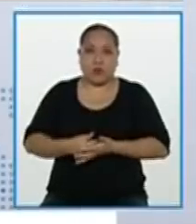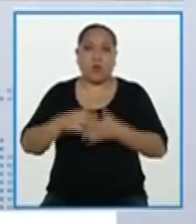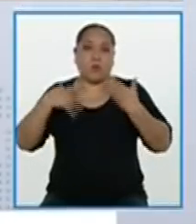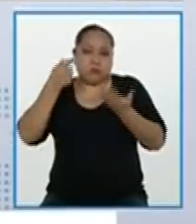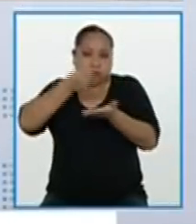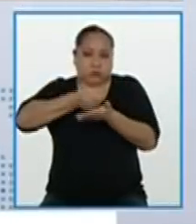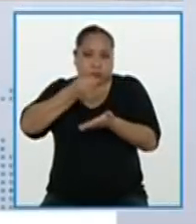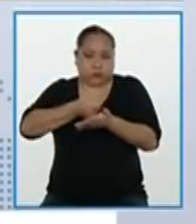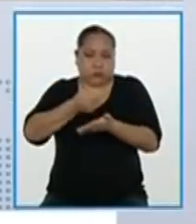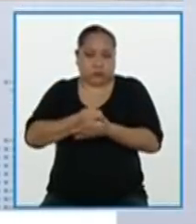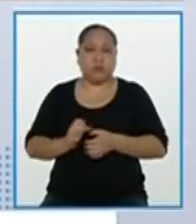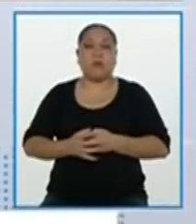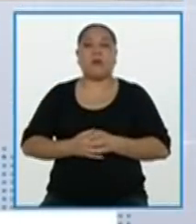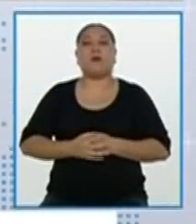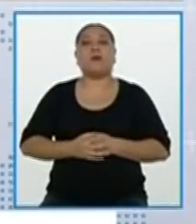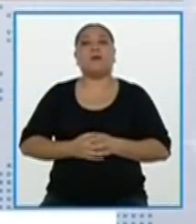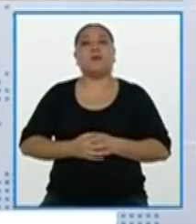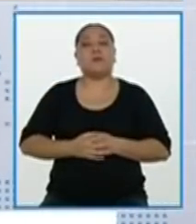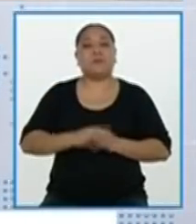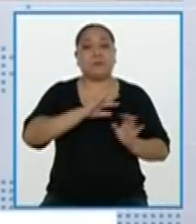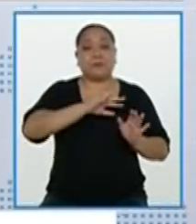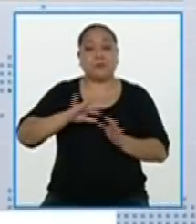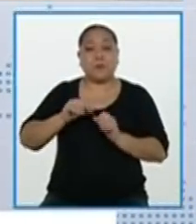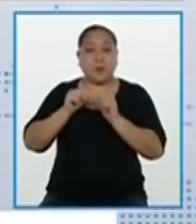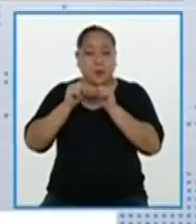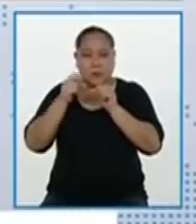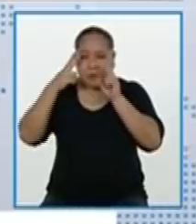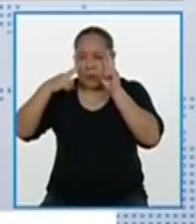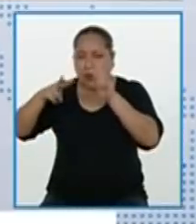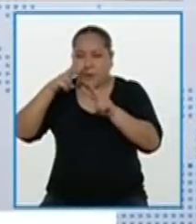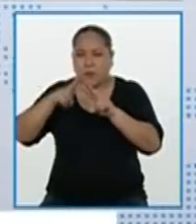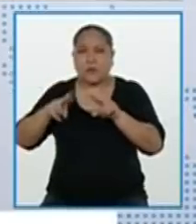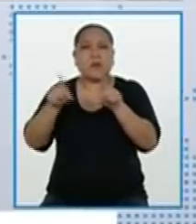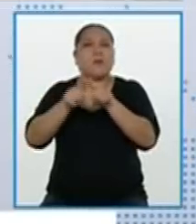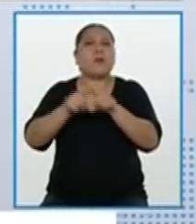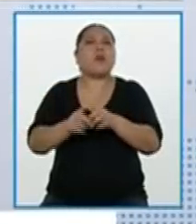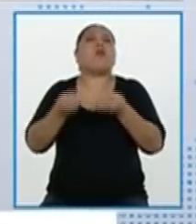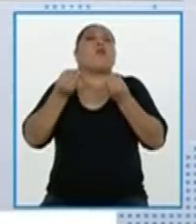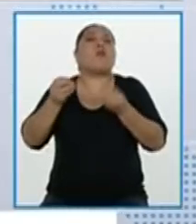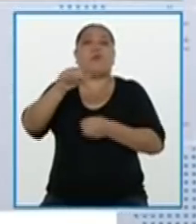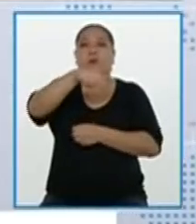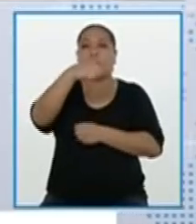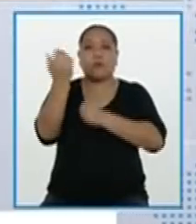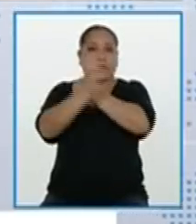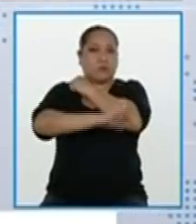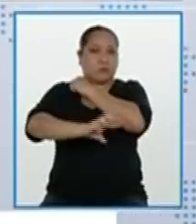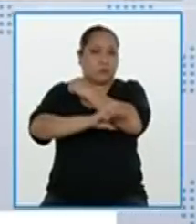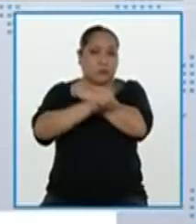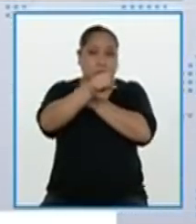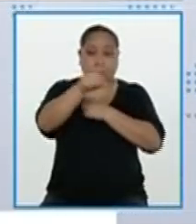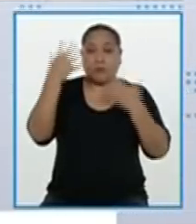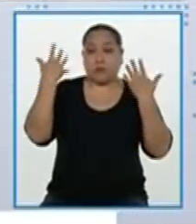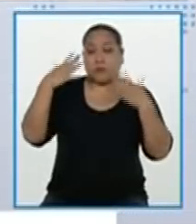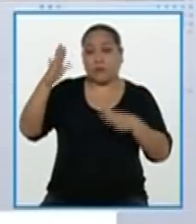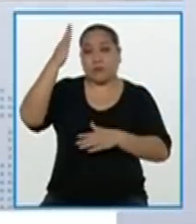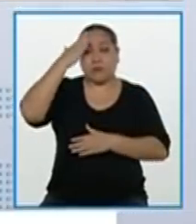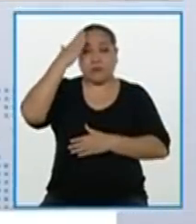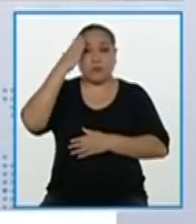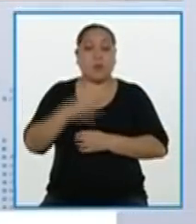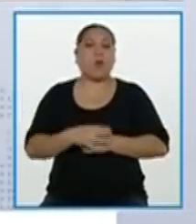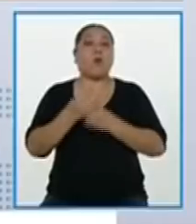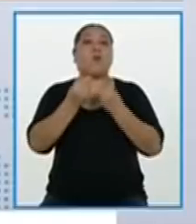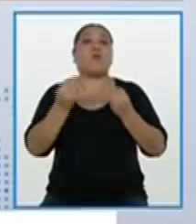abriendo esta y esta, y luego en la fase 2 abro esta y esta, y luego en la fase 3 abro esta y esta. Otros países más bien tuvieron la perspectiva de,